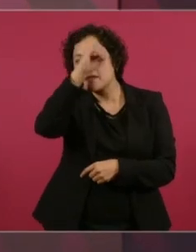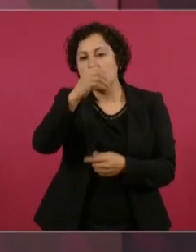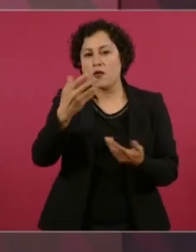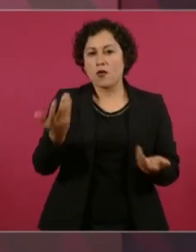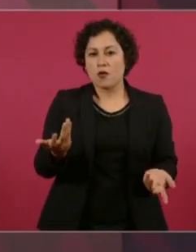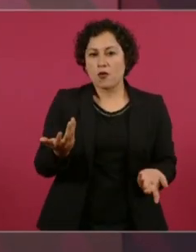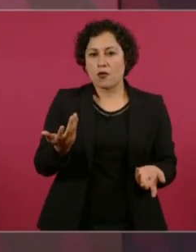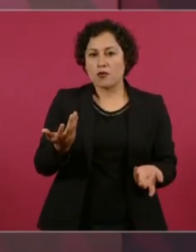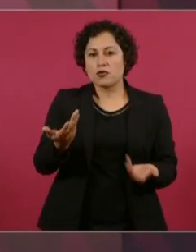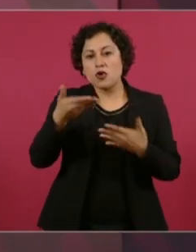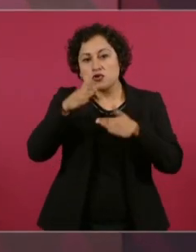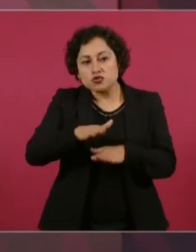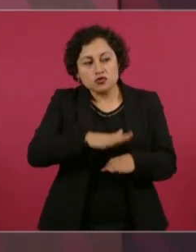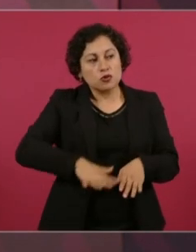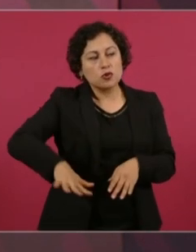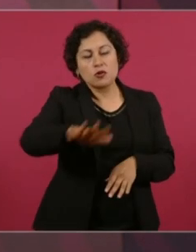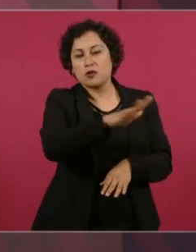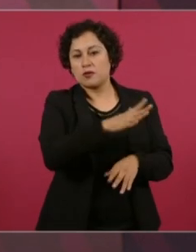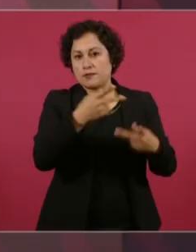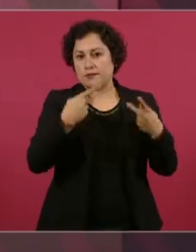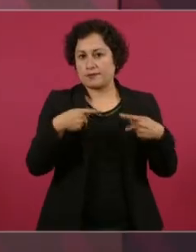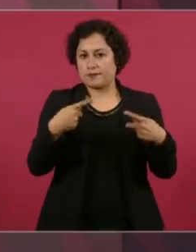del pueblo.